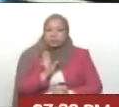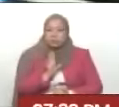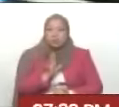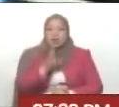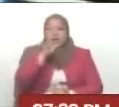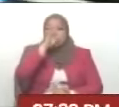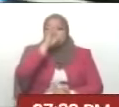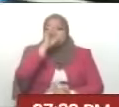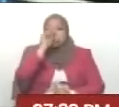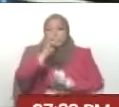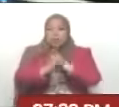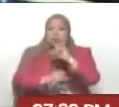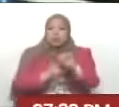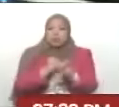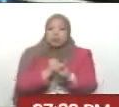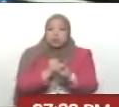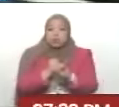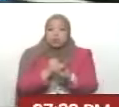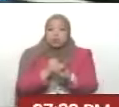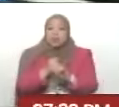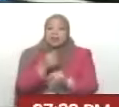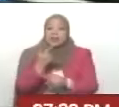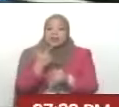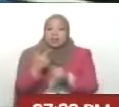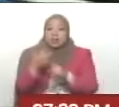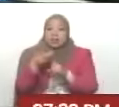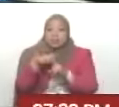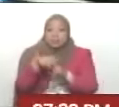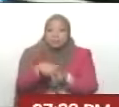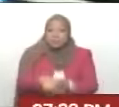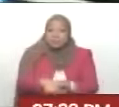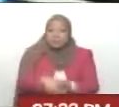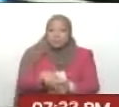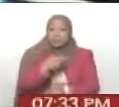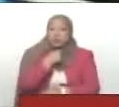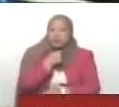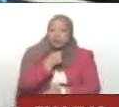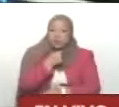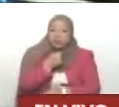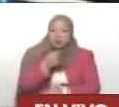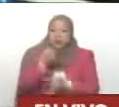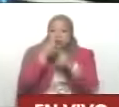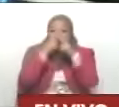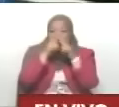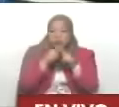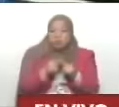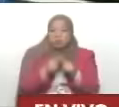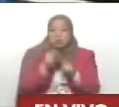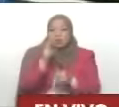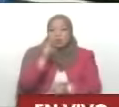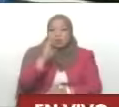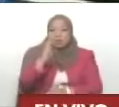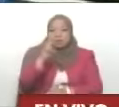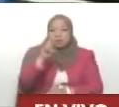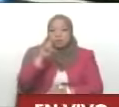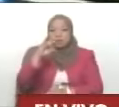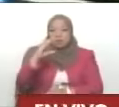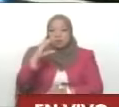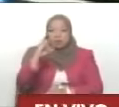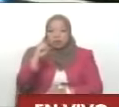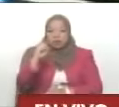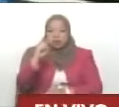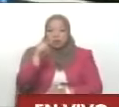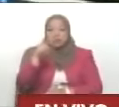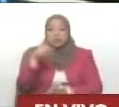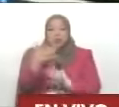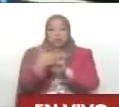Monetario siempre va a tratar de ponerlo por debajo o va a ponerlo como que si el BRICS fuera un problema y no una